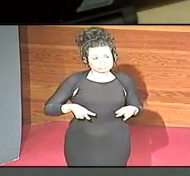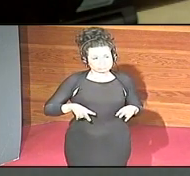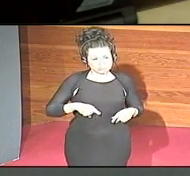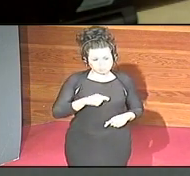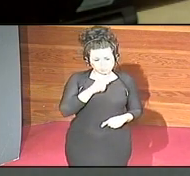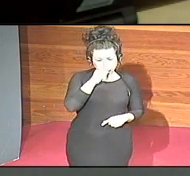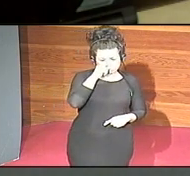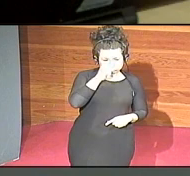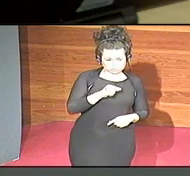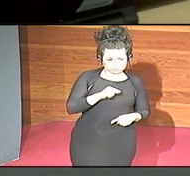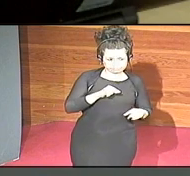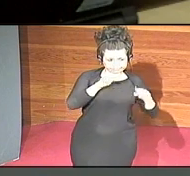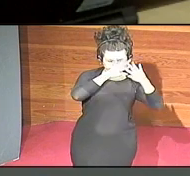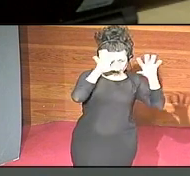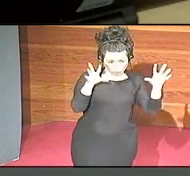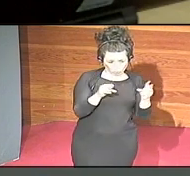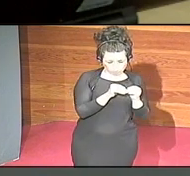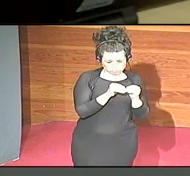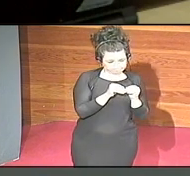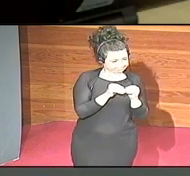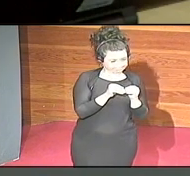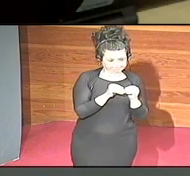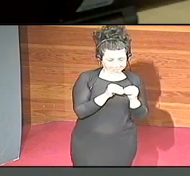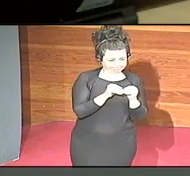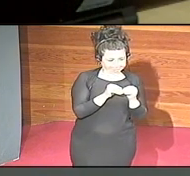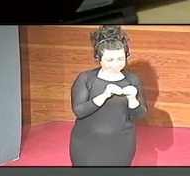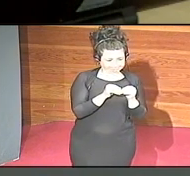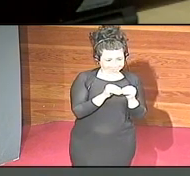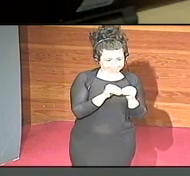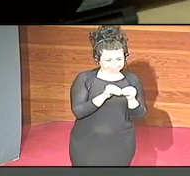Putin llegó a la conclusión de que no se podía seguir